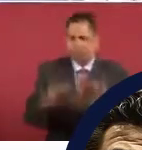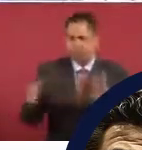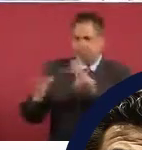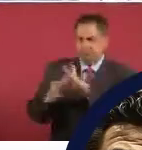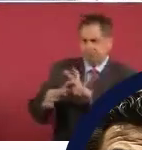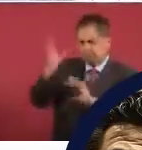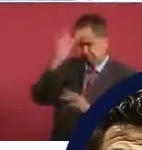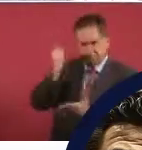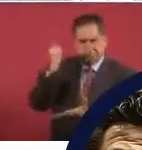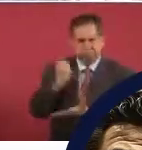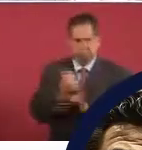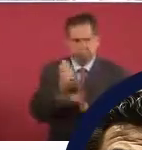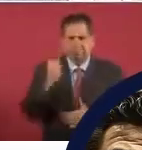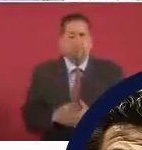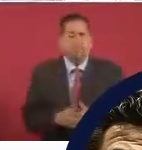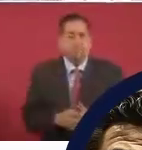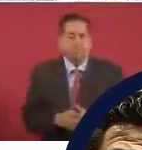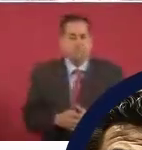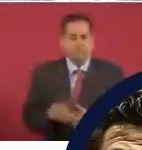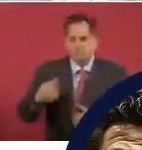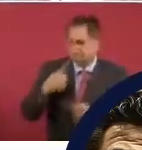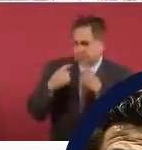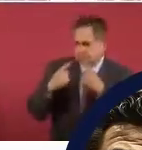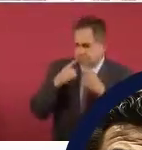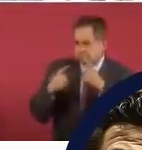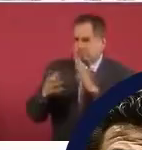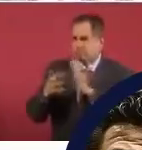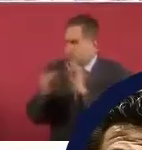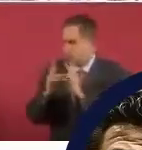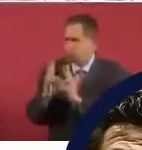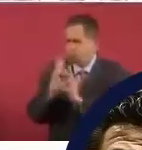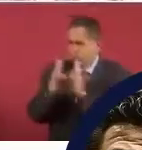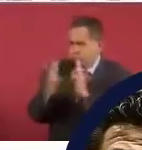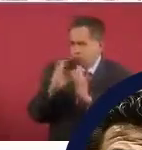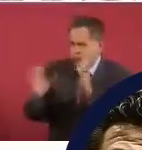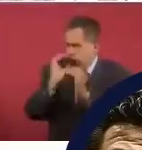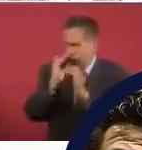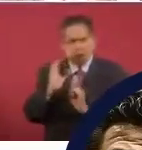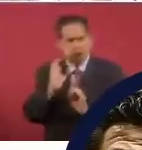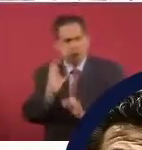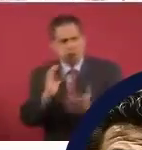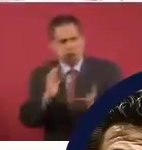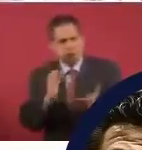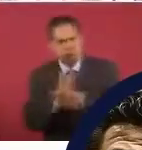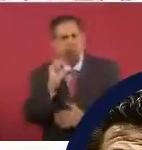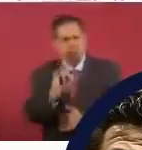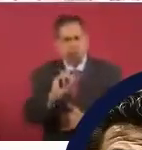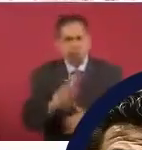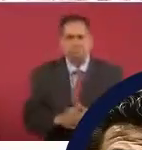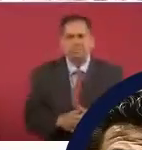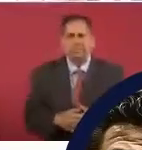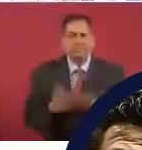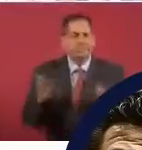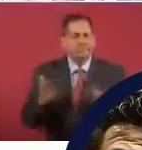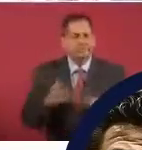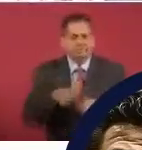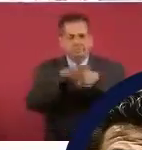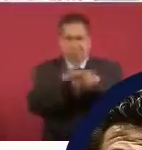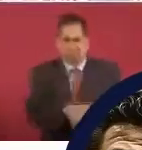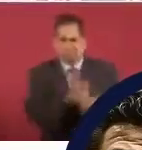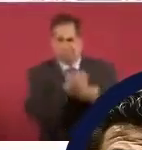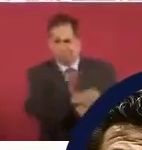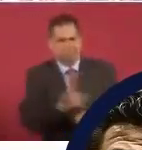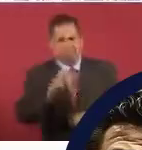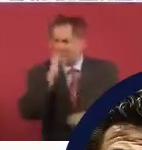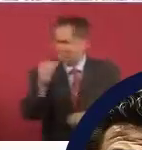y pues bueno luis alberto el presidente de la república no perdió la oportunidad para hablar sobre los cambios que se han hecho sobre las